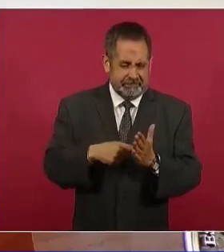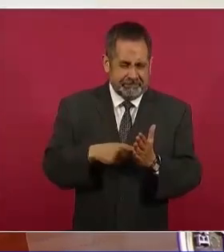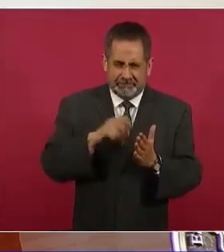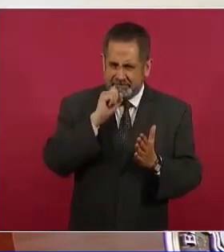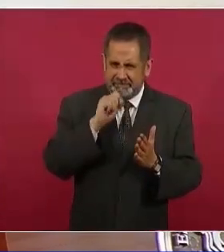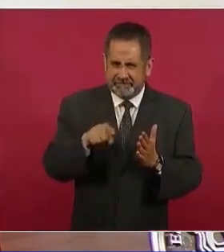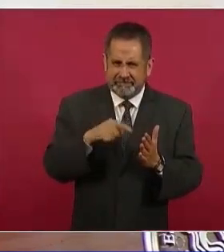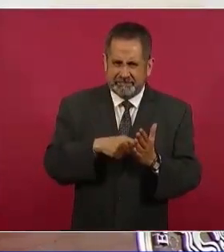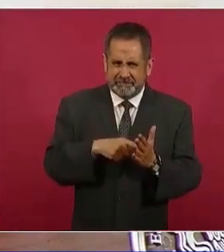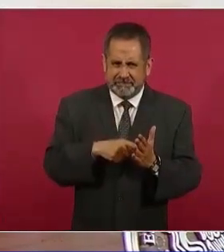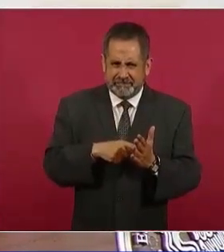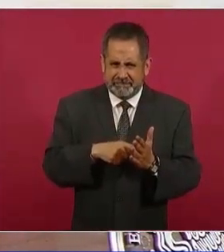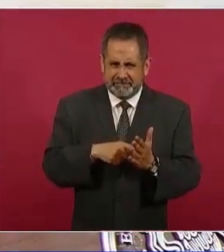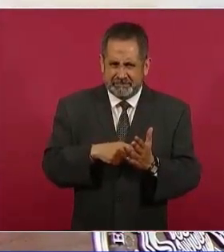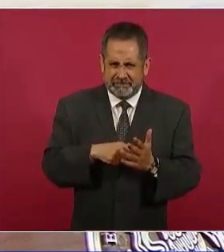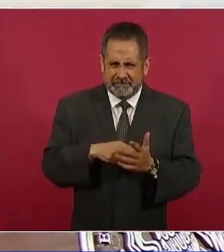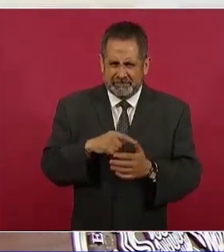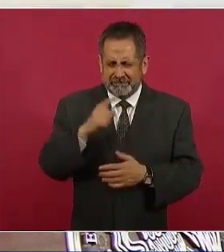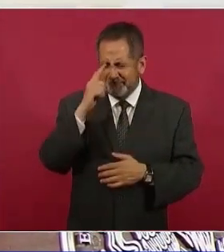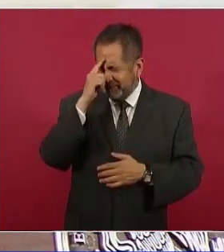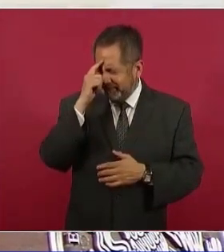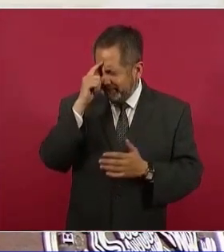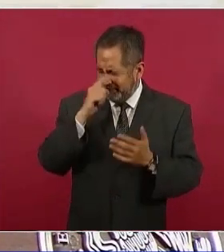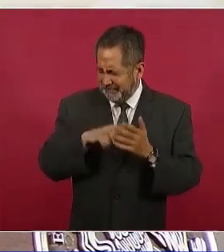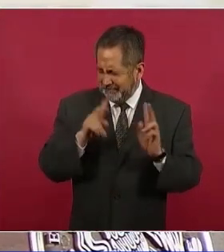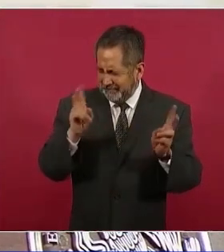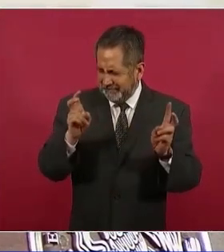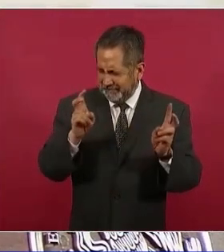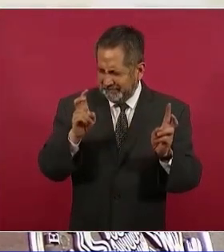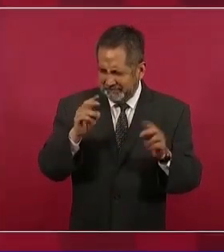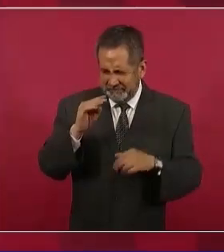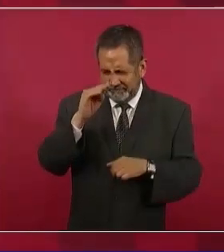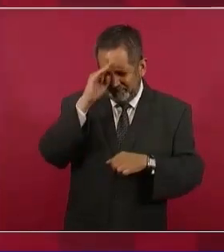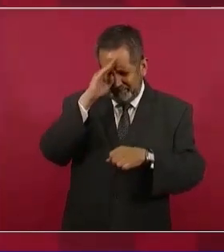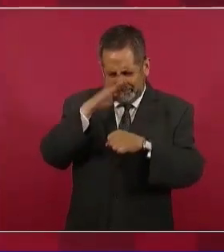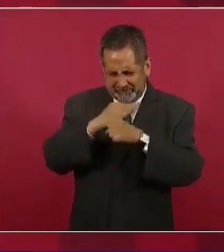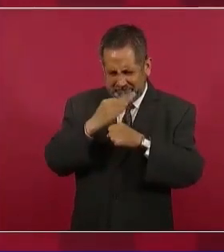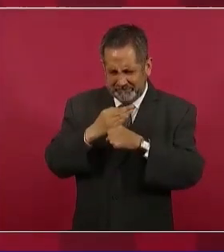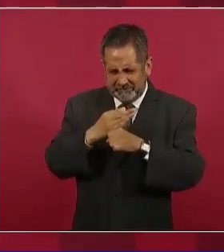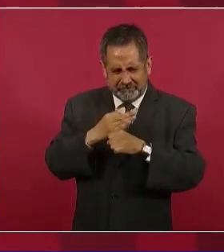también así, creo que El pensamiento reaccionario o El pensamiento conservador.